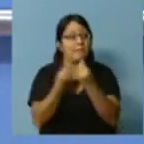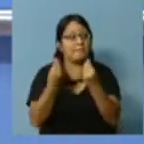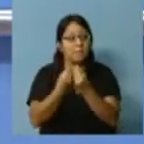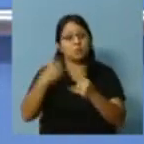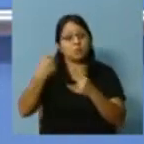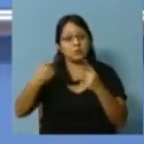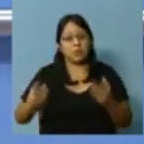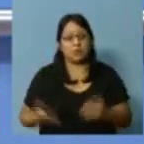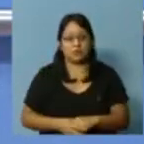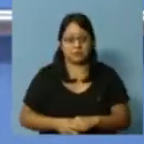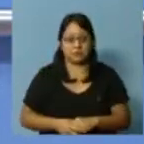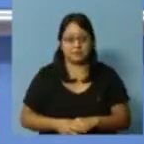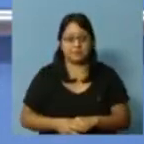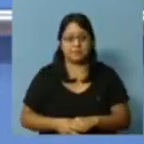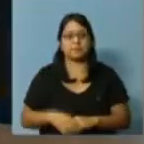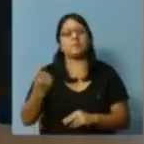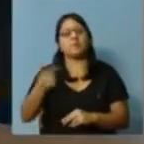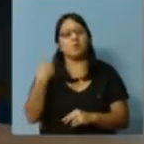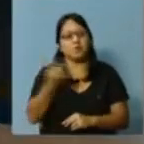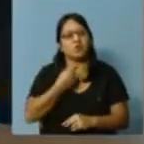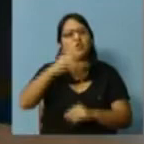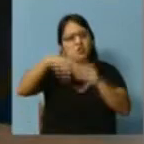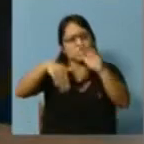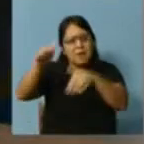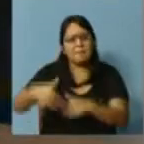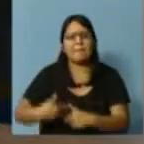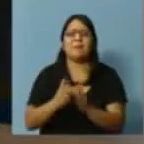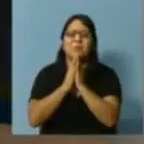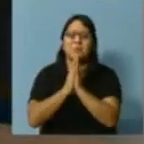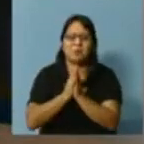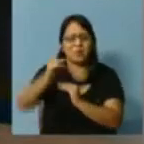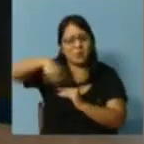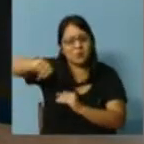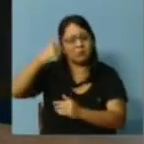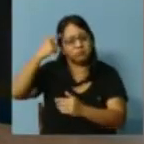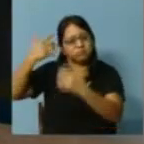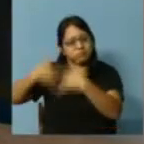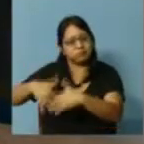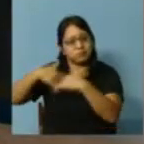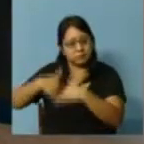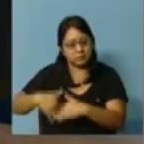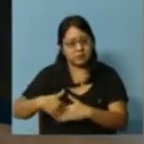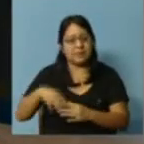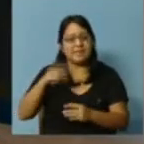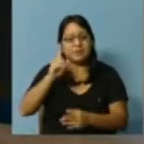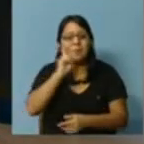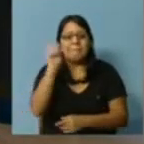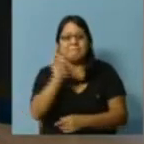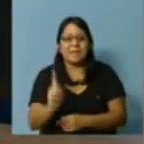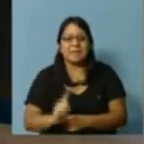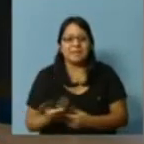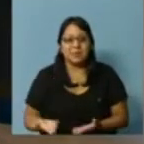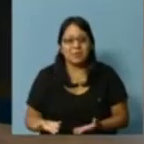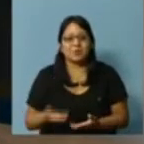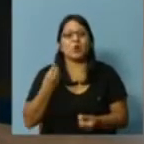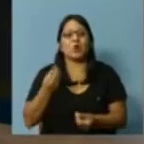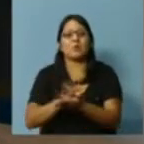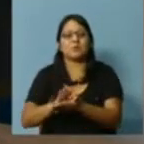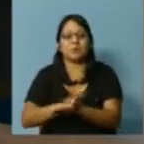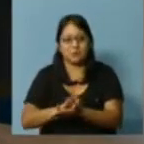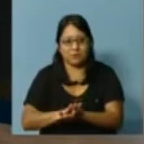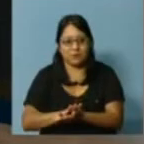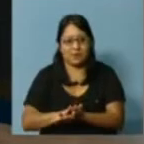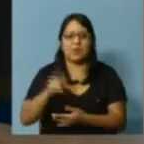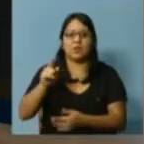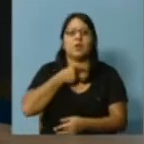por eso es que esto nosotros llamamos a que podamos entender que esto está peligrosidad en el cual estamos inmersos salgamos de